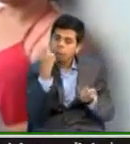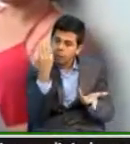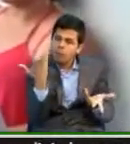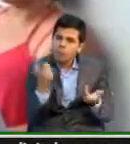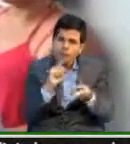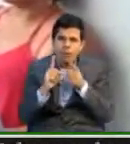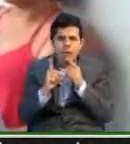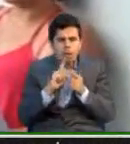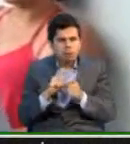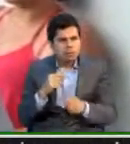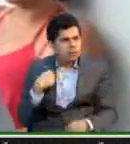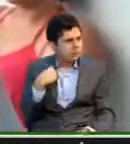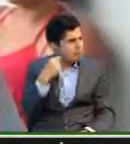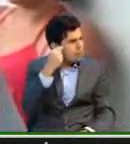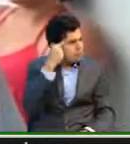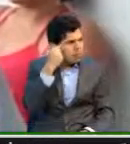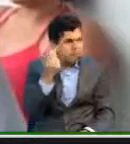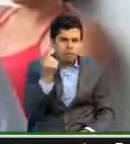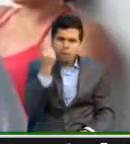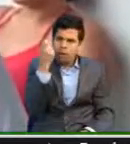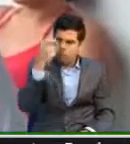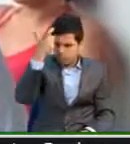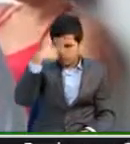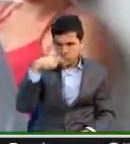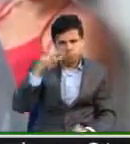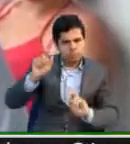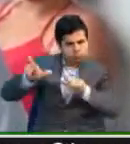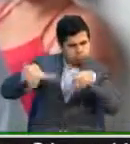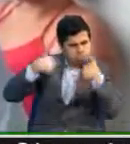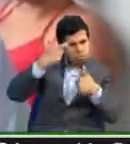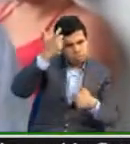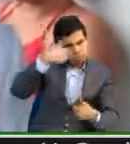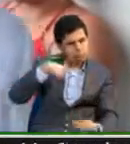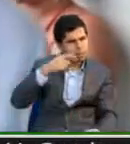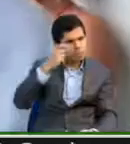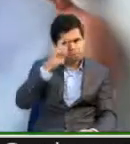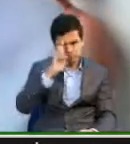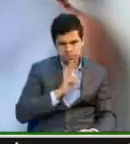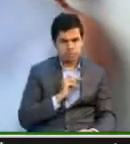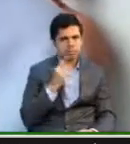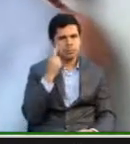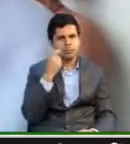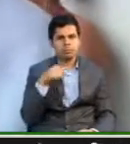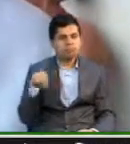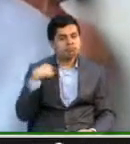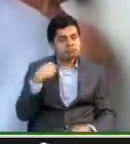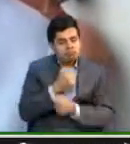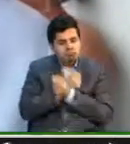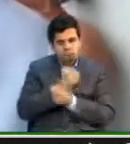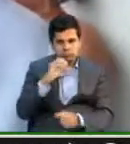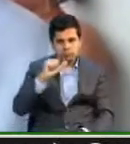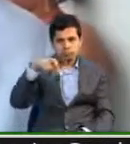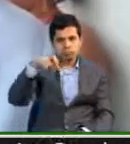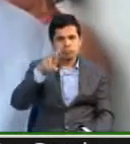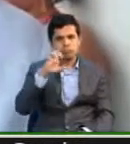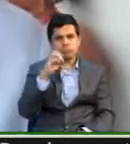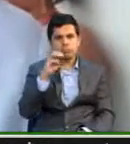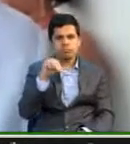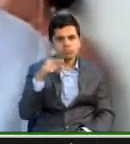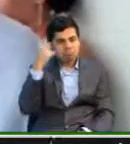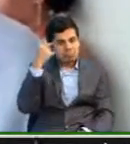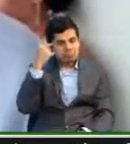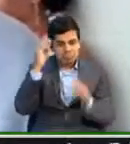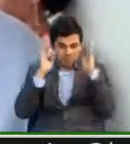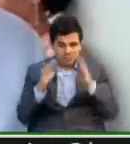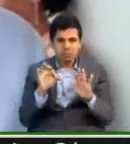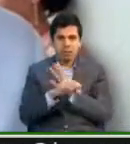realidad es una burla que nos ha hecho Caprecon. Que a ellos no les interesa Caprecon, a nosotros los usuarios, sino las prebendas